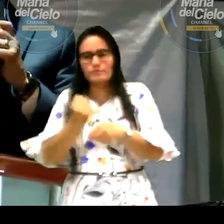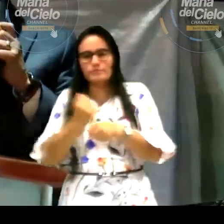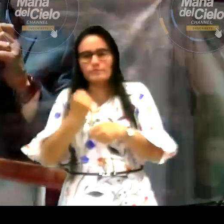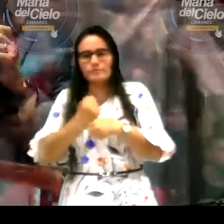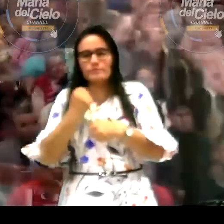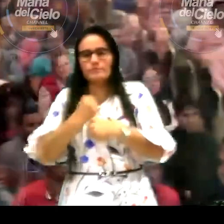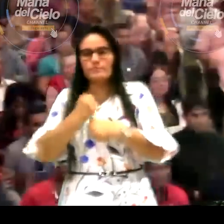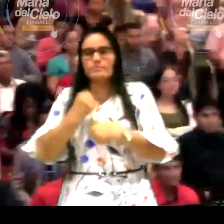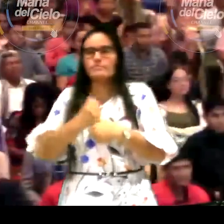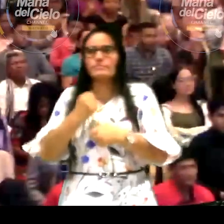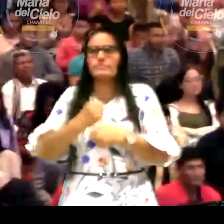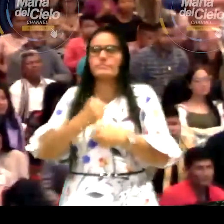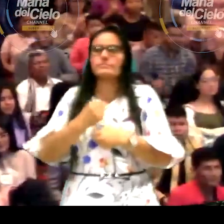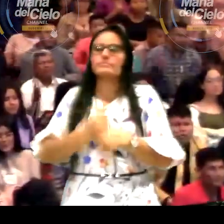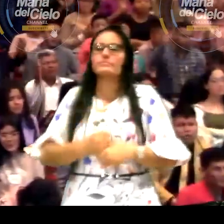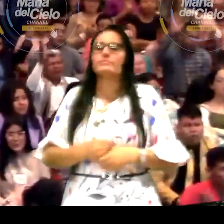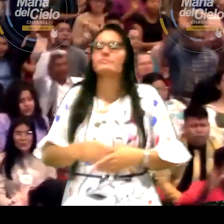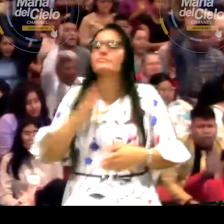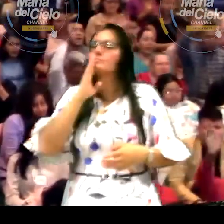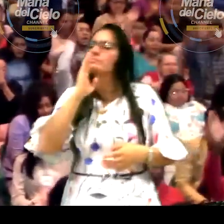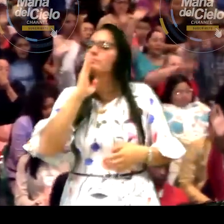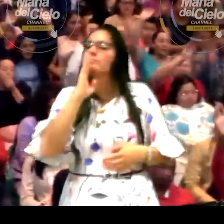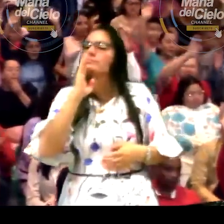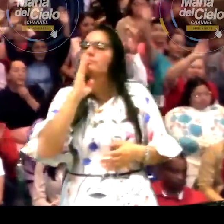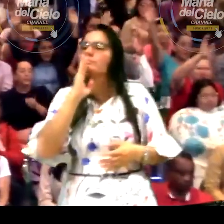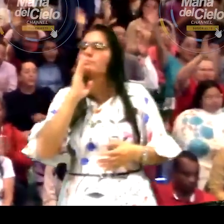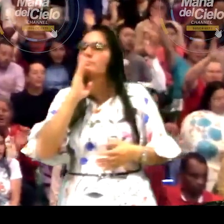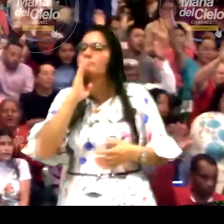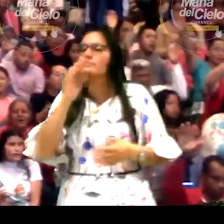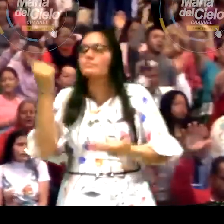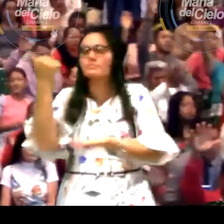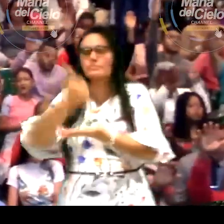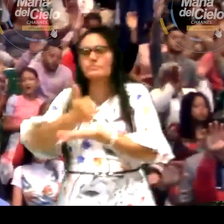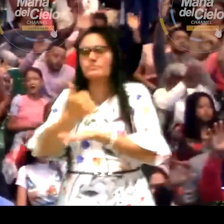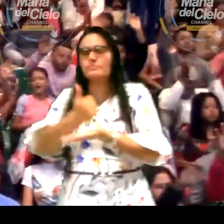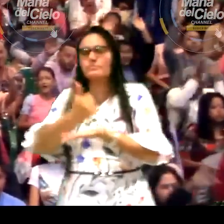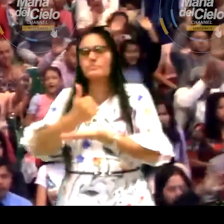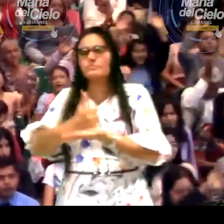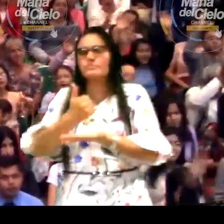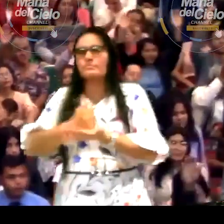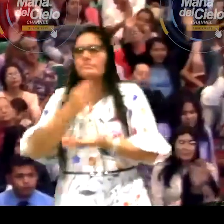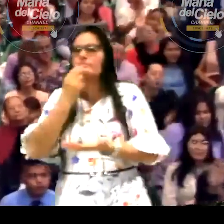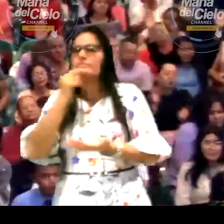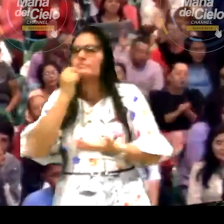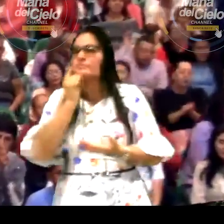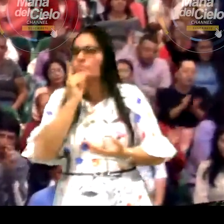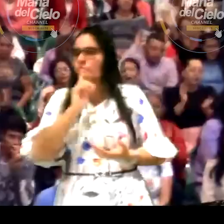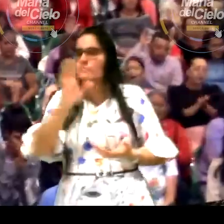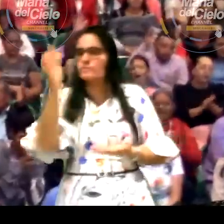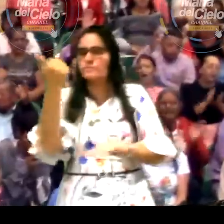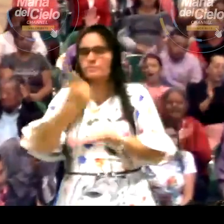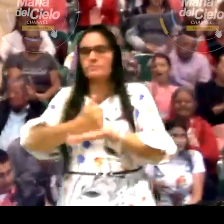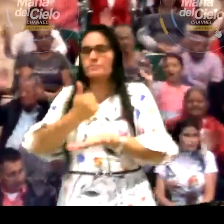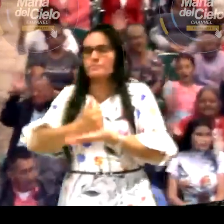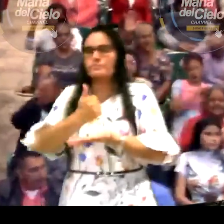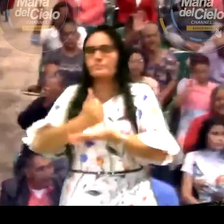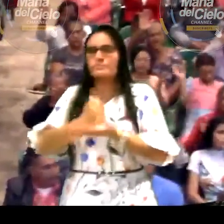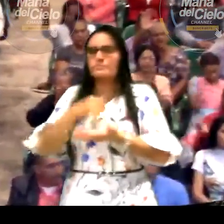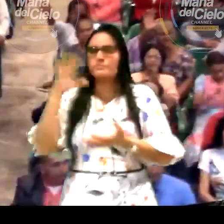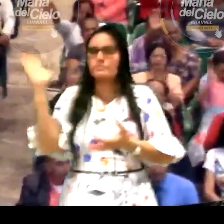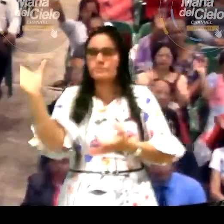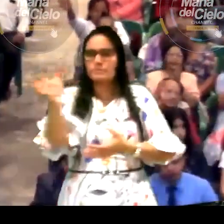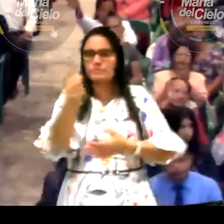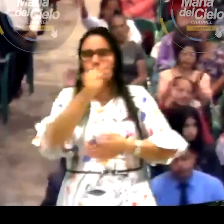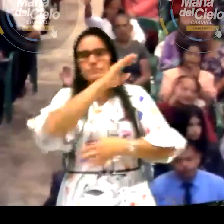Alguien que quiera eso, que por favor diga amén. Que diga amén. A ver, alguien que diga amén. Alguien que diga amén con todas sus fuerzas. Alguien que